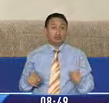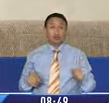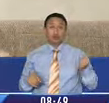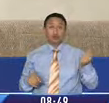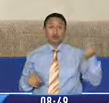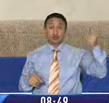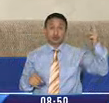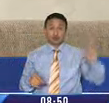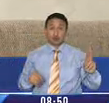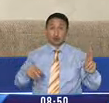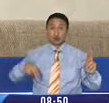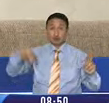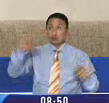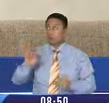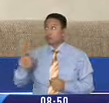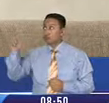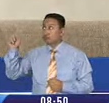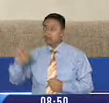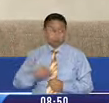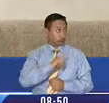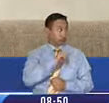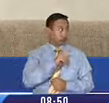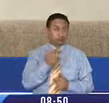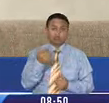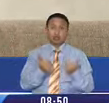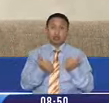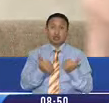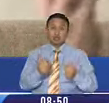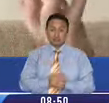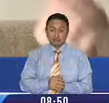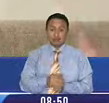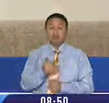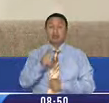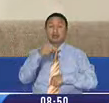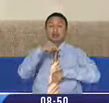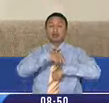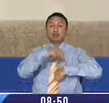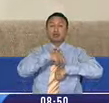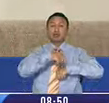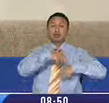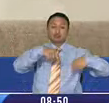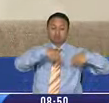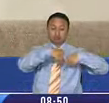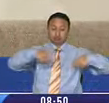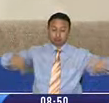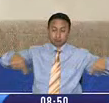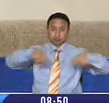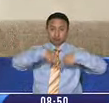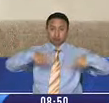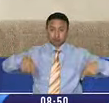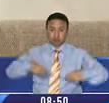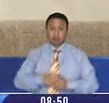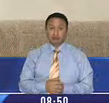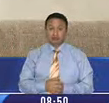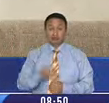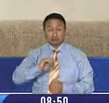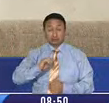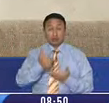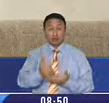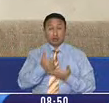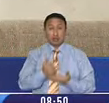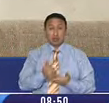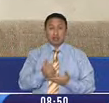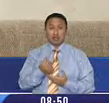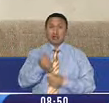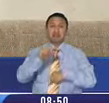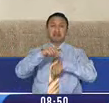norte, cuáles tiene que tomar para ir de norte a sur. Los tiempos que van a ser significativamente menores y eso van a